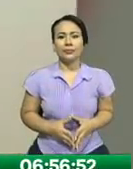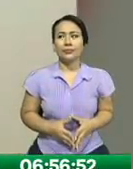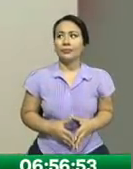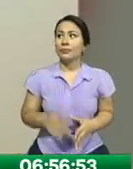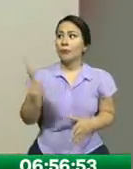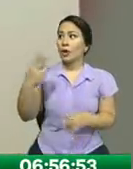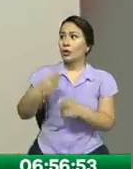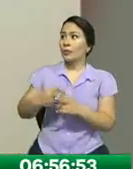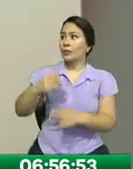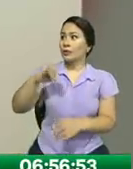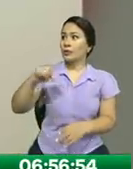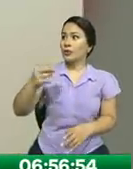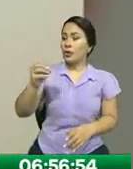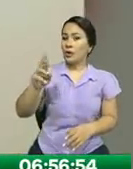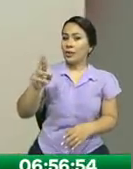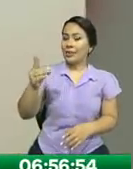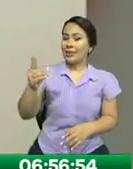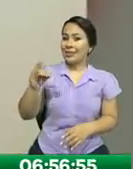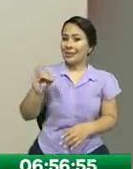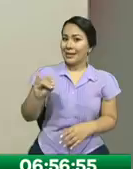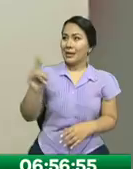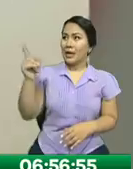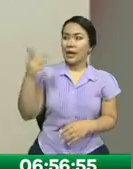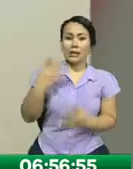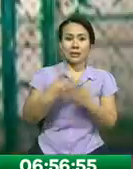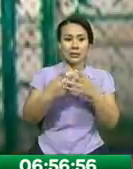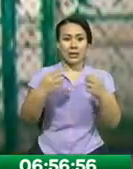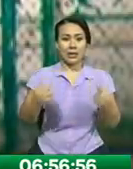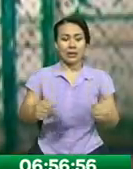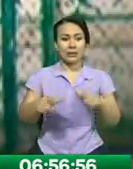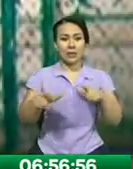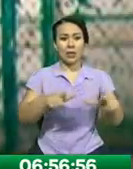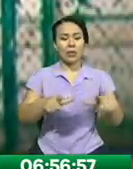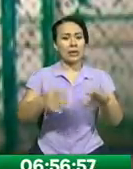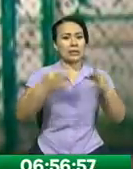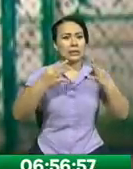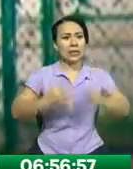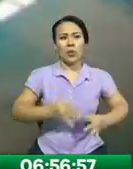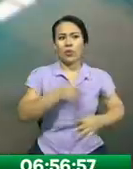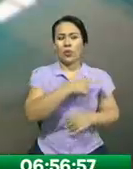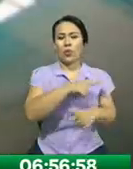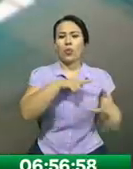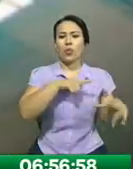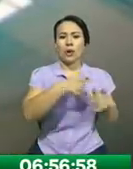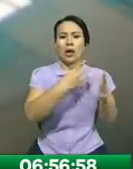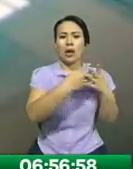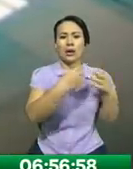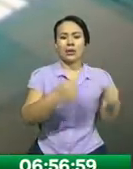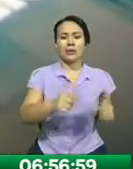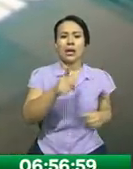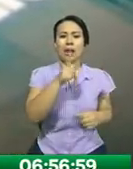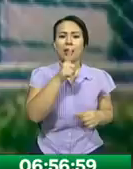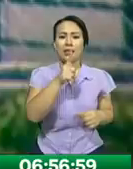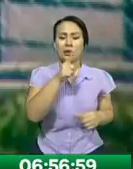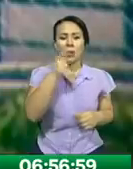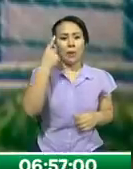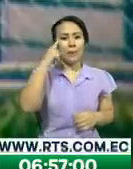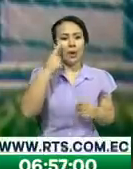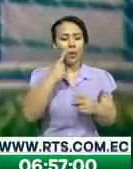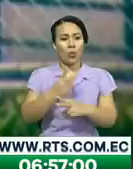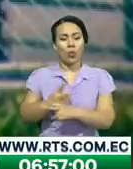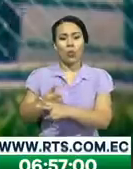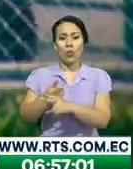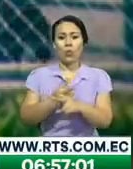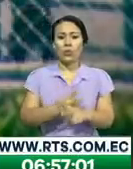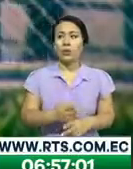Jordi Rafael L. cumple la orden de prisión preventiva en una celda de máxima seguridad del Centro de Rehabilitación de La Tacunga. Para precautelar su